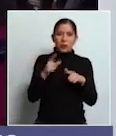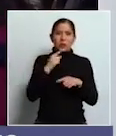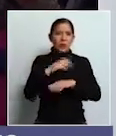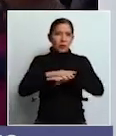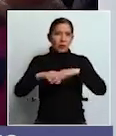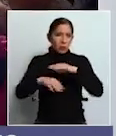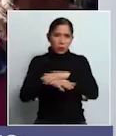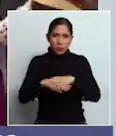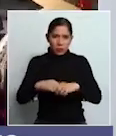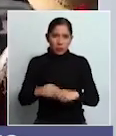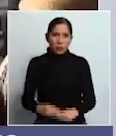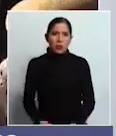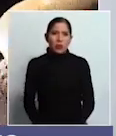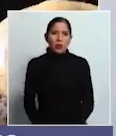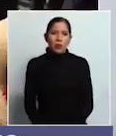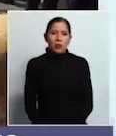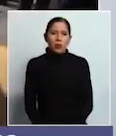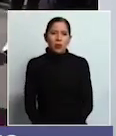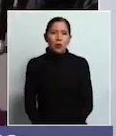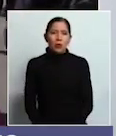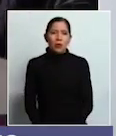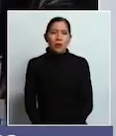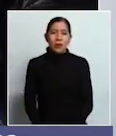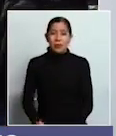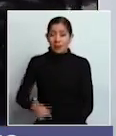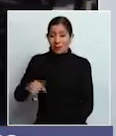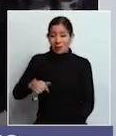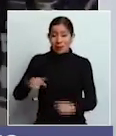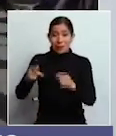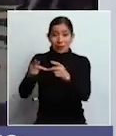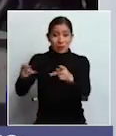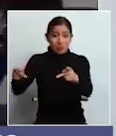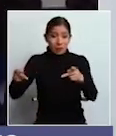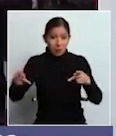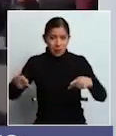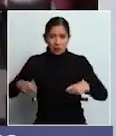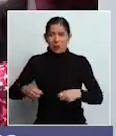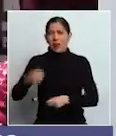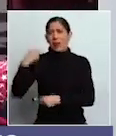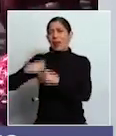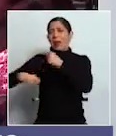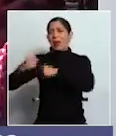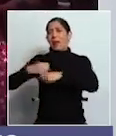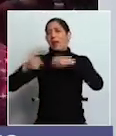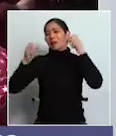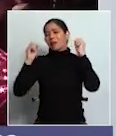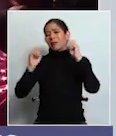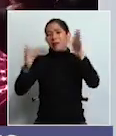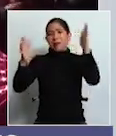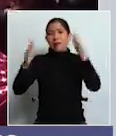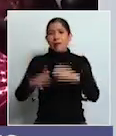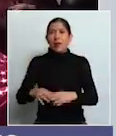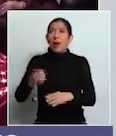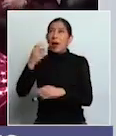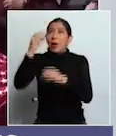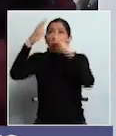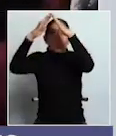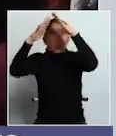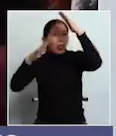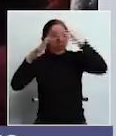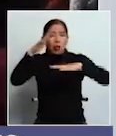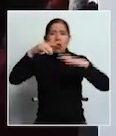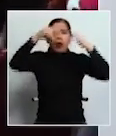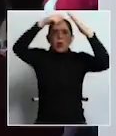Nuestros pisos del patio ya son muchos años que está dejado. Nuestra infraestructura se está cayendo. Tenemos goteras, tenemos